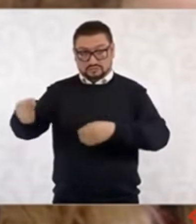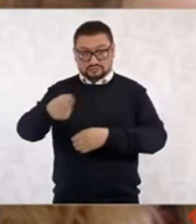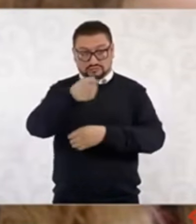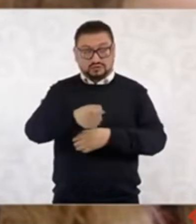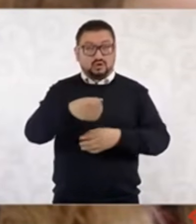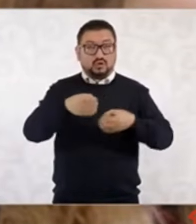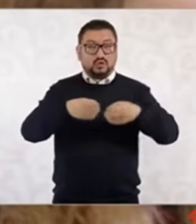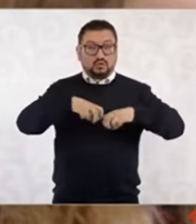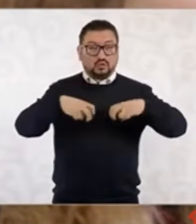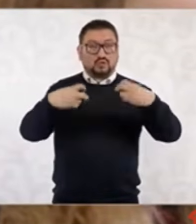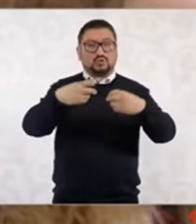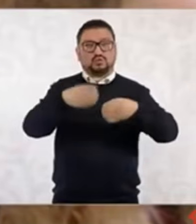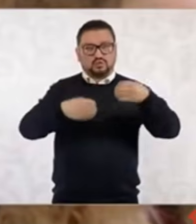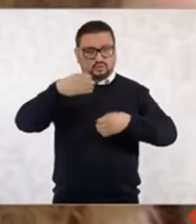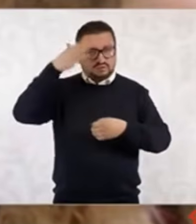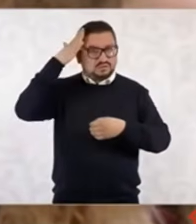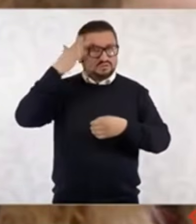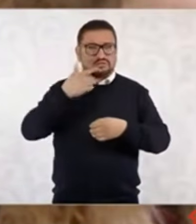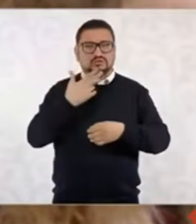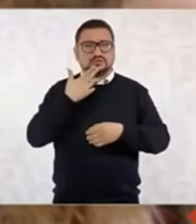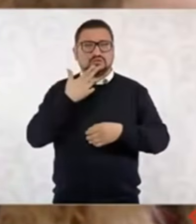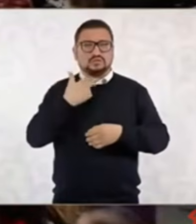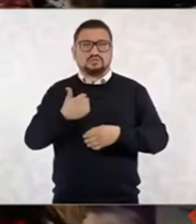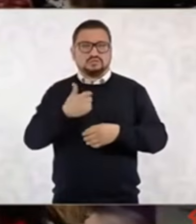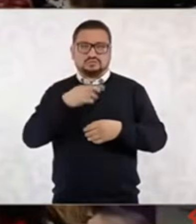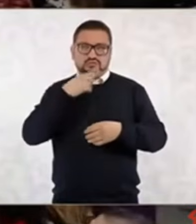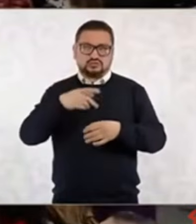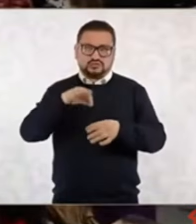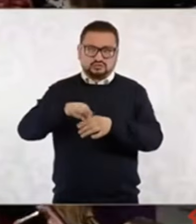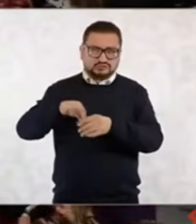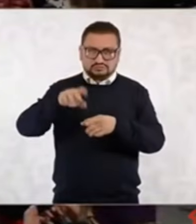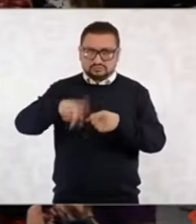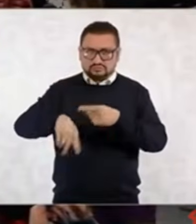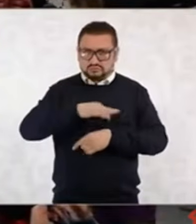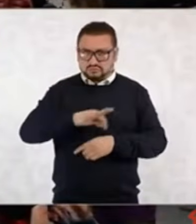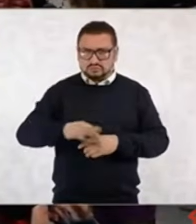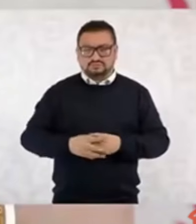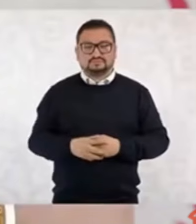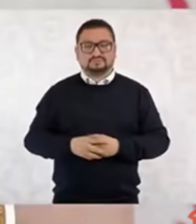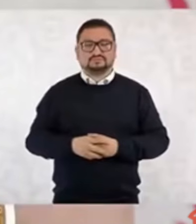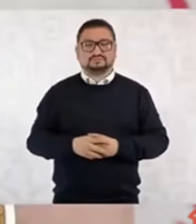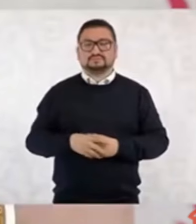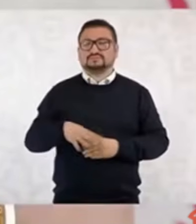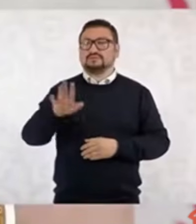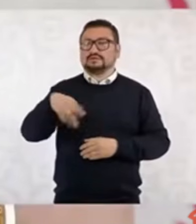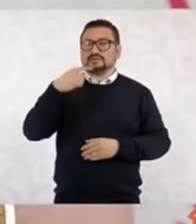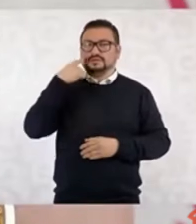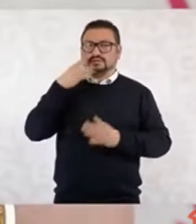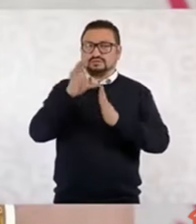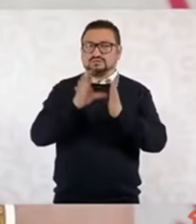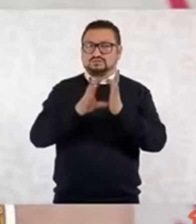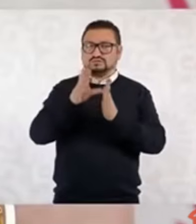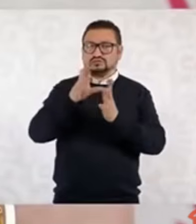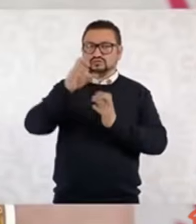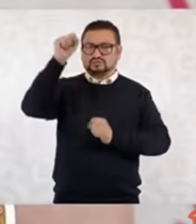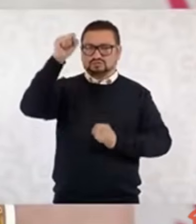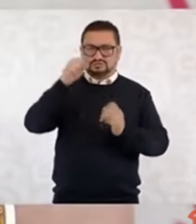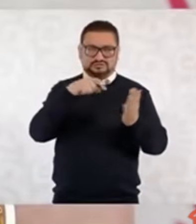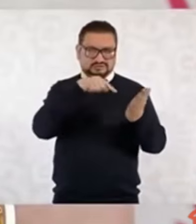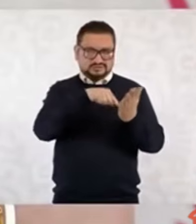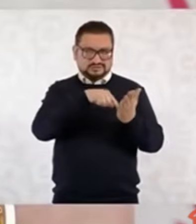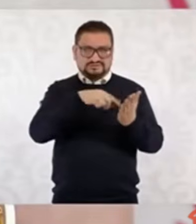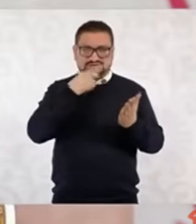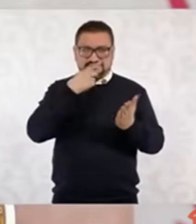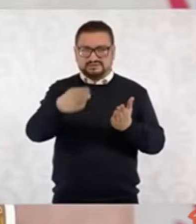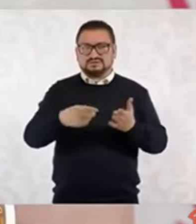este juez, este magistrado no me sirve? A ver si pones la Constitución donde habla de la